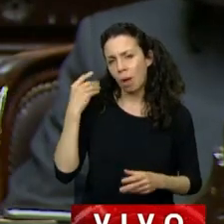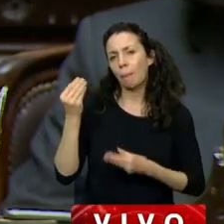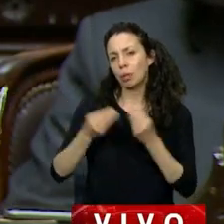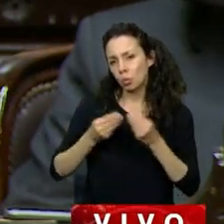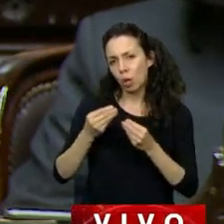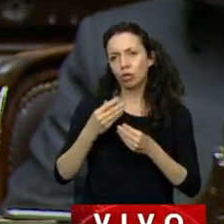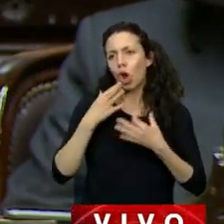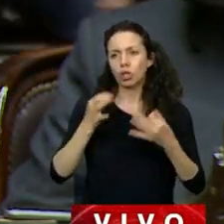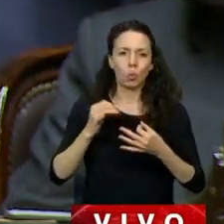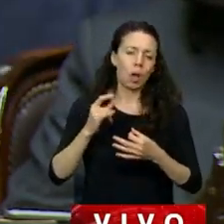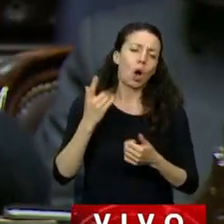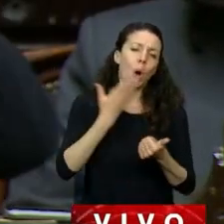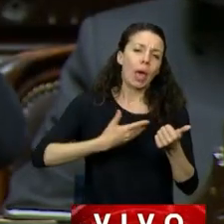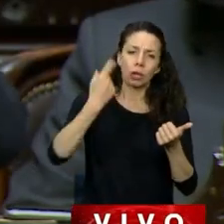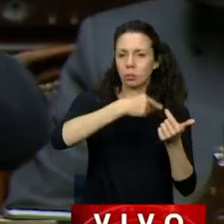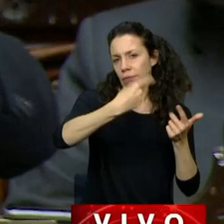gobiernos.